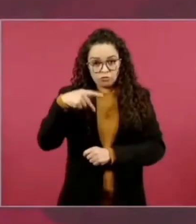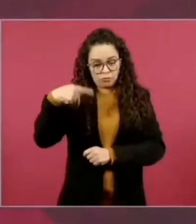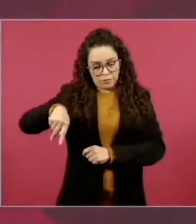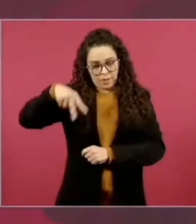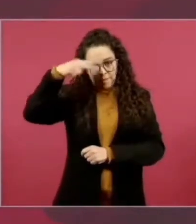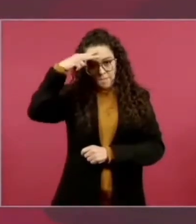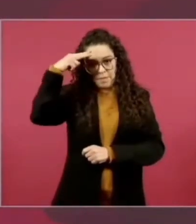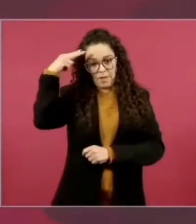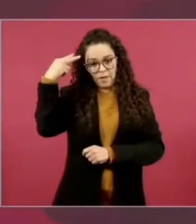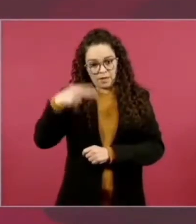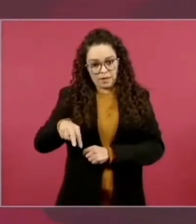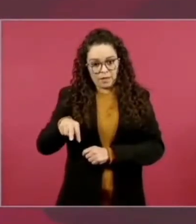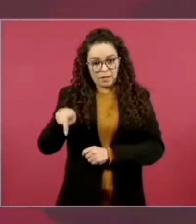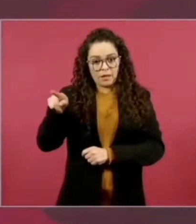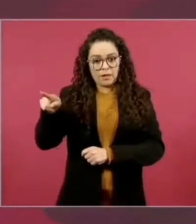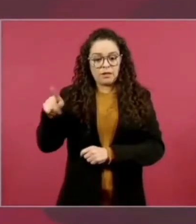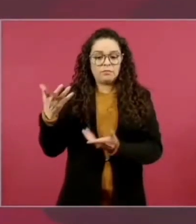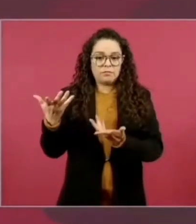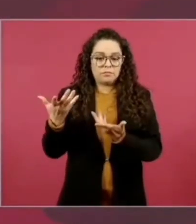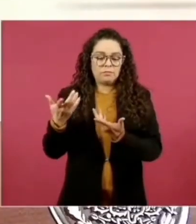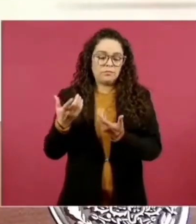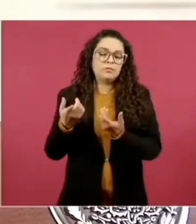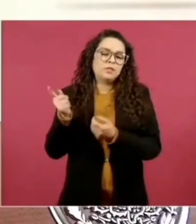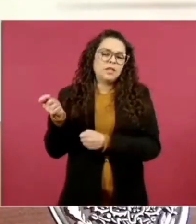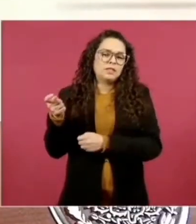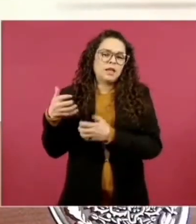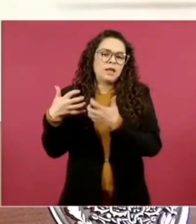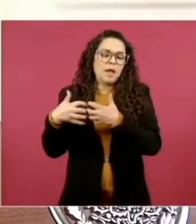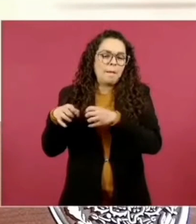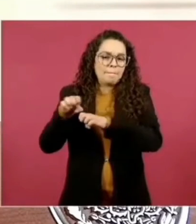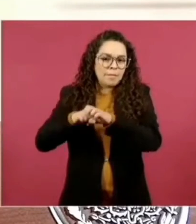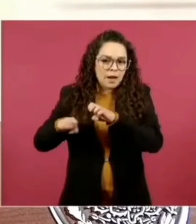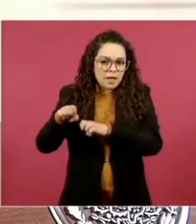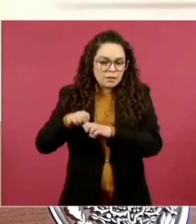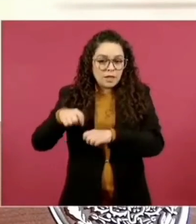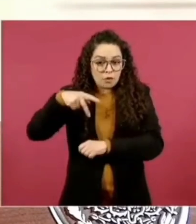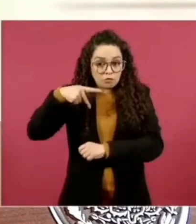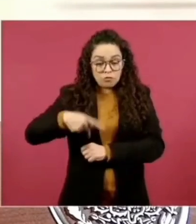asociación o sociedad mexicana,